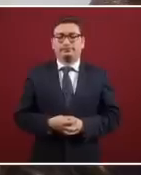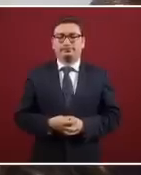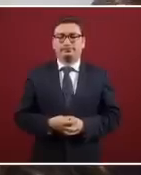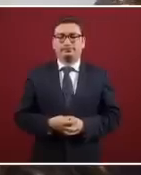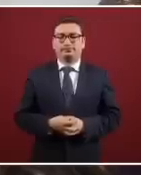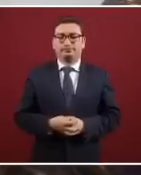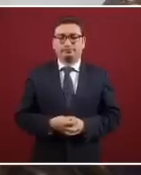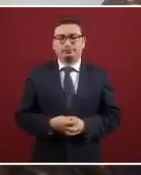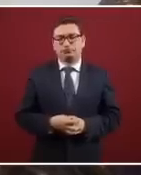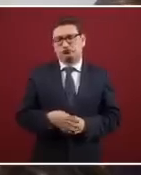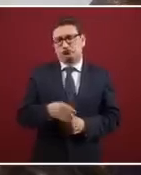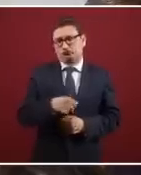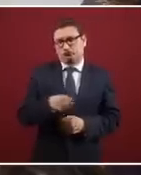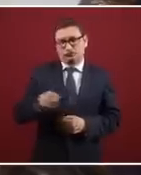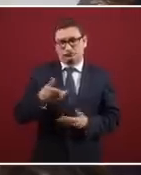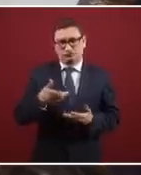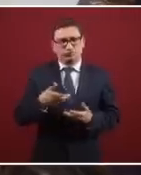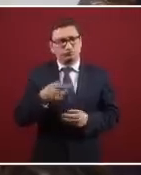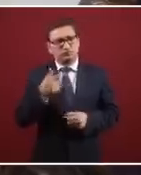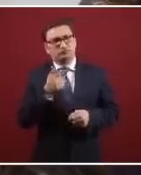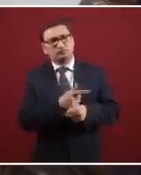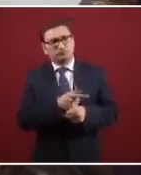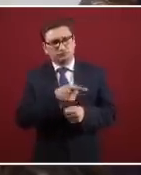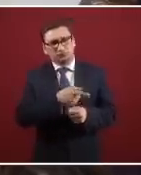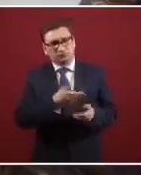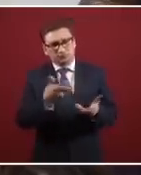el que se hace cuando se comete